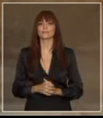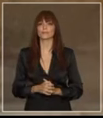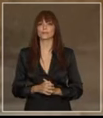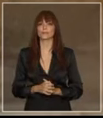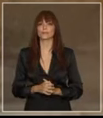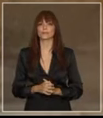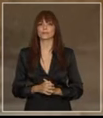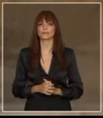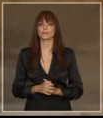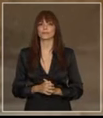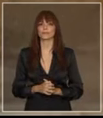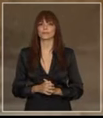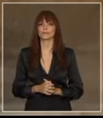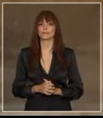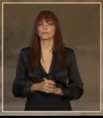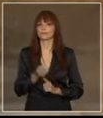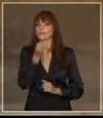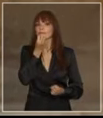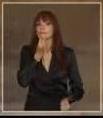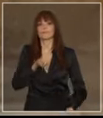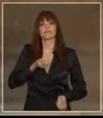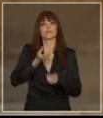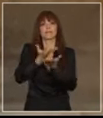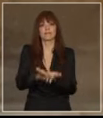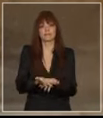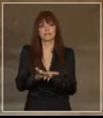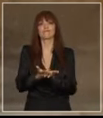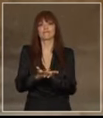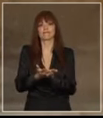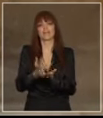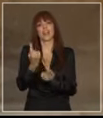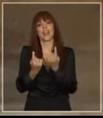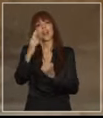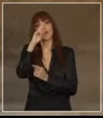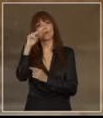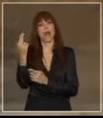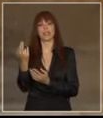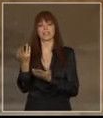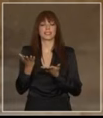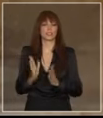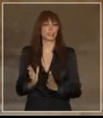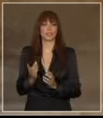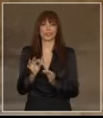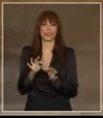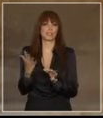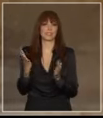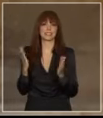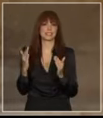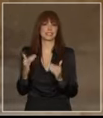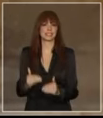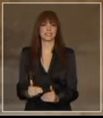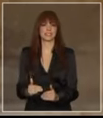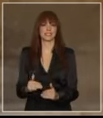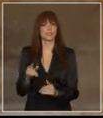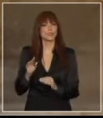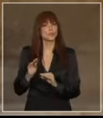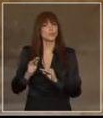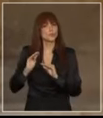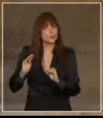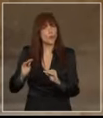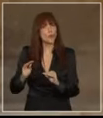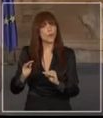Y es el testimonio de los padres que no han tenido tanta suerte y sus cartas de